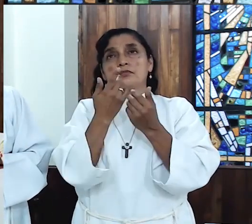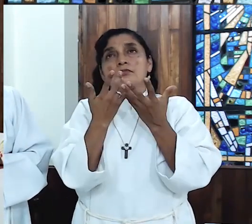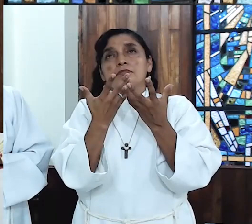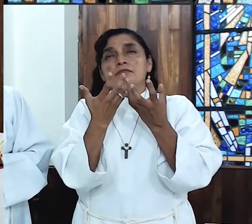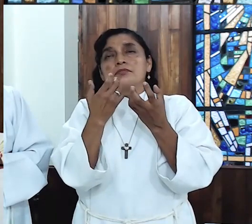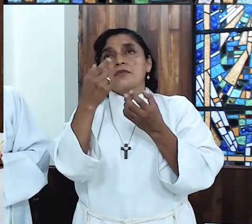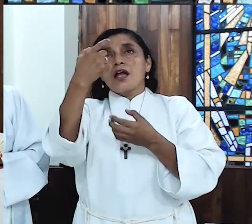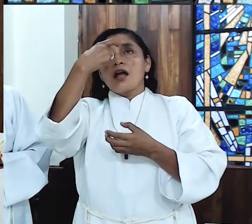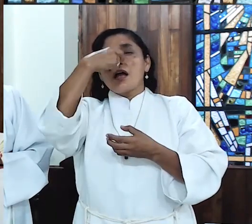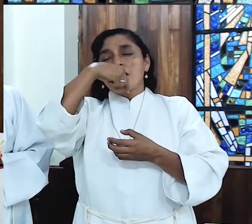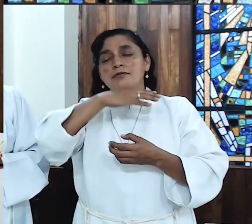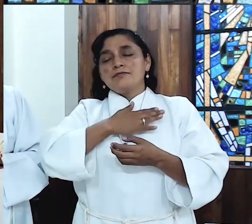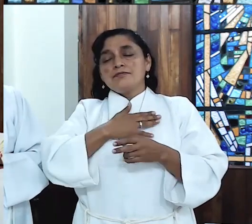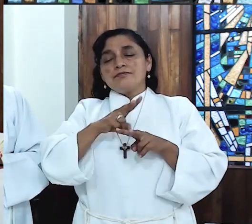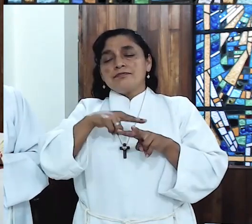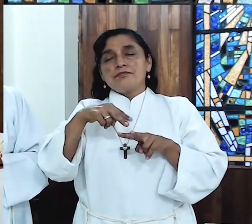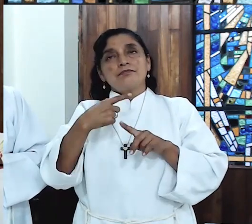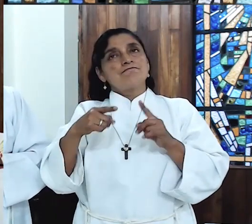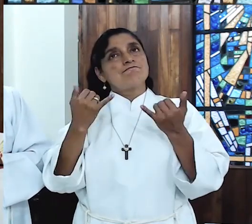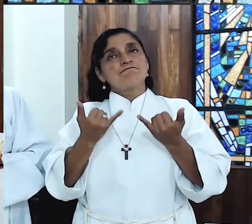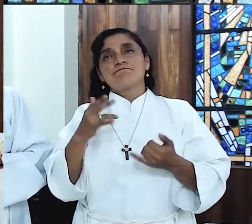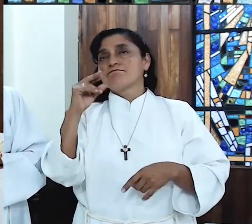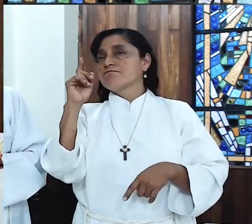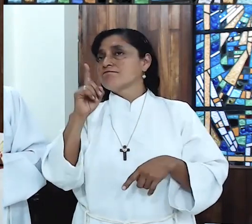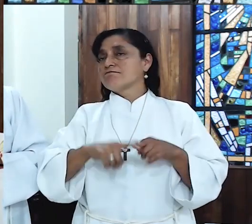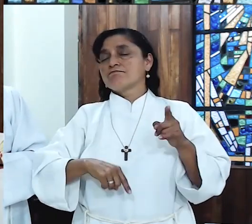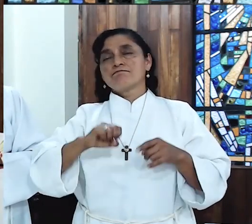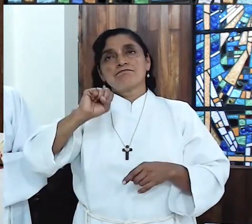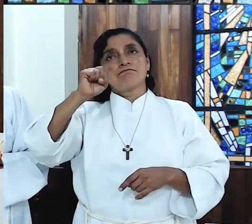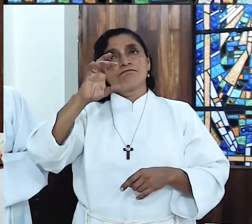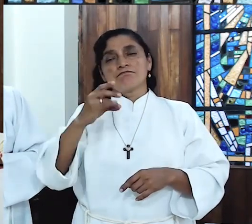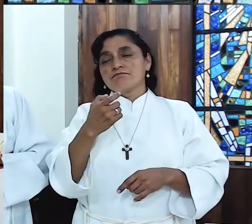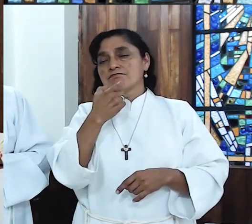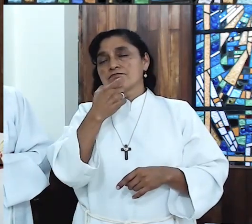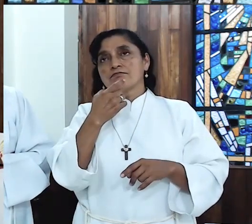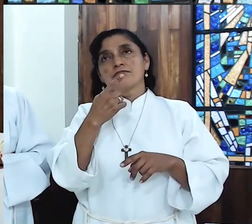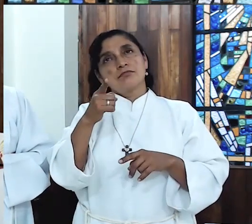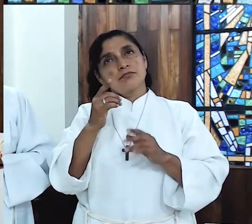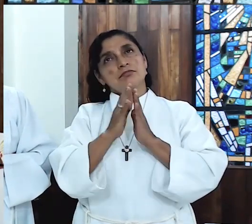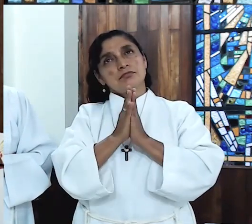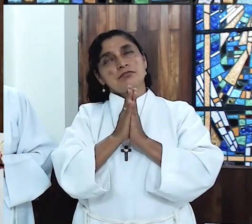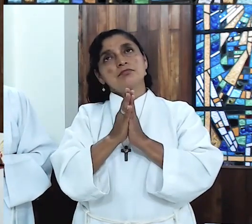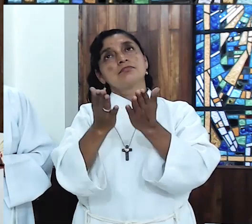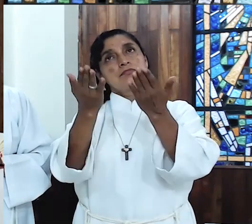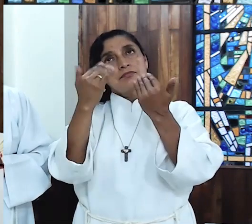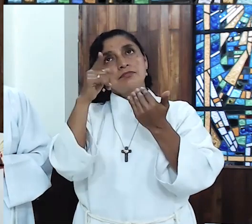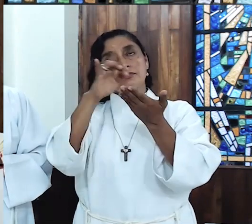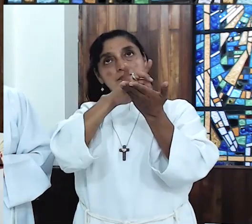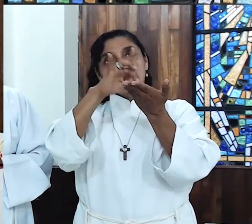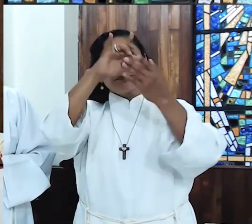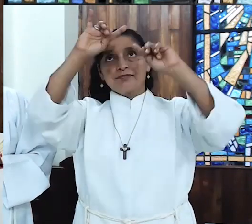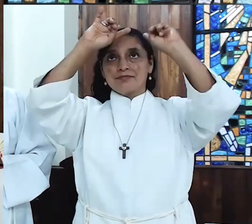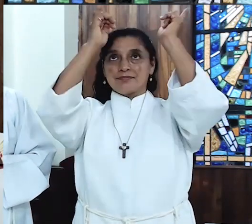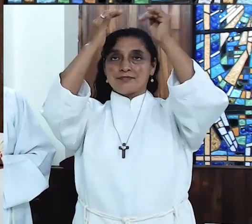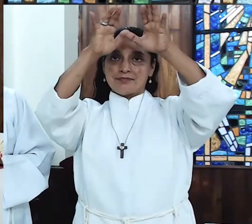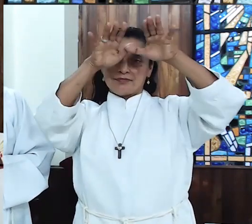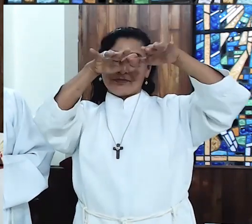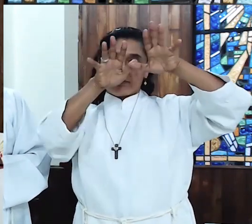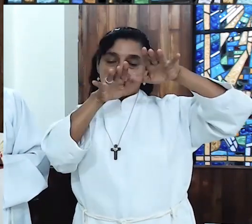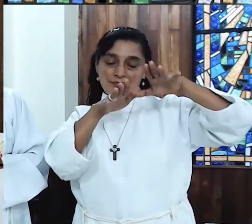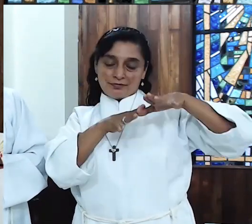de mi alma. Pero no pudiendo hacerlo ahora sacramentalmente, ven al menos espiritualmente a mi